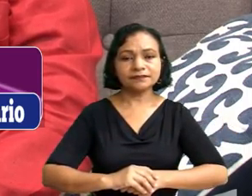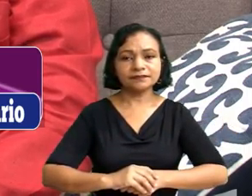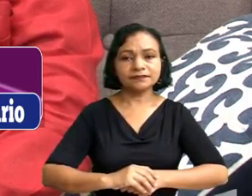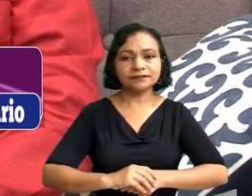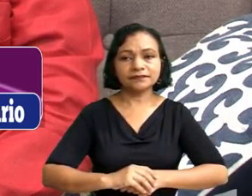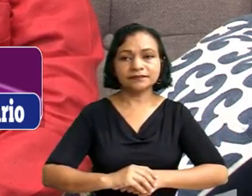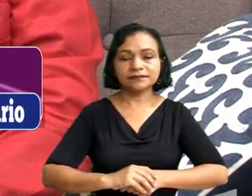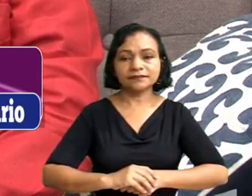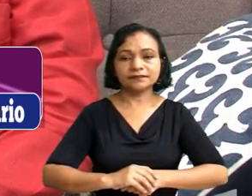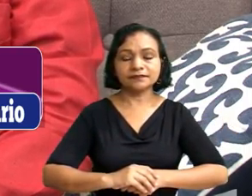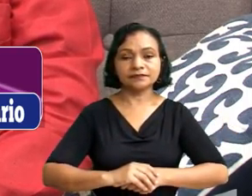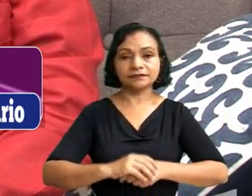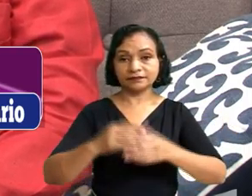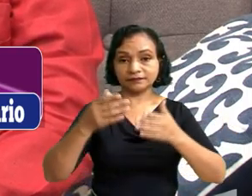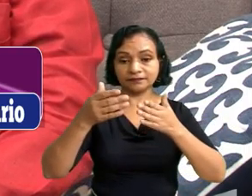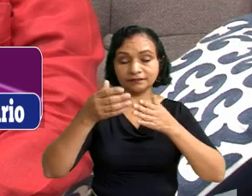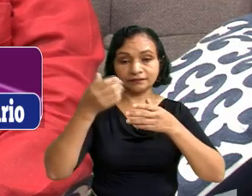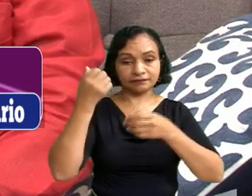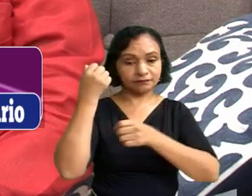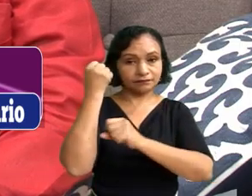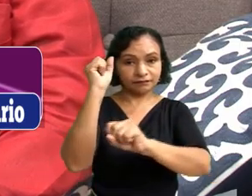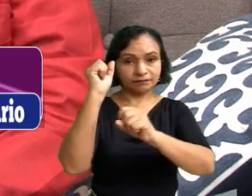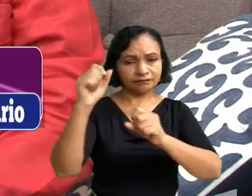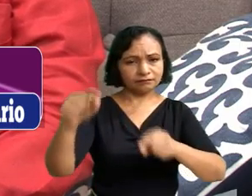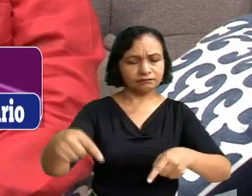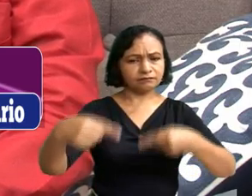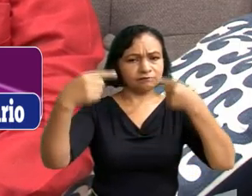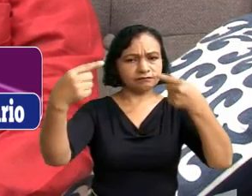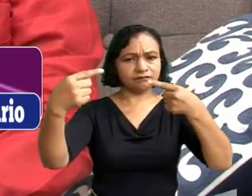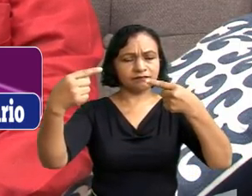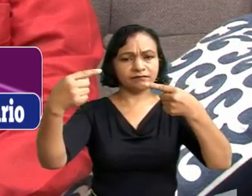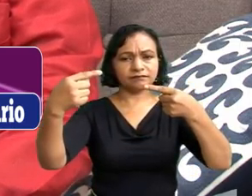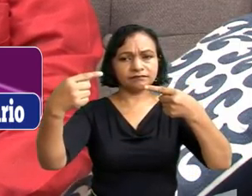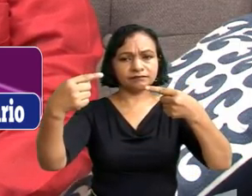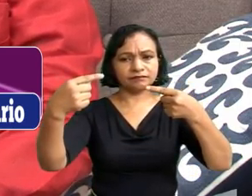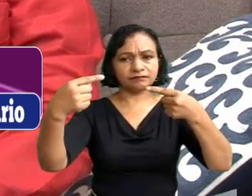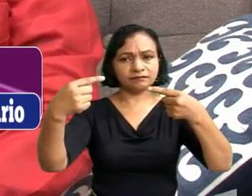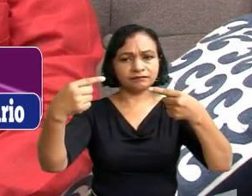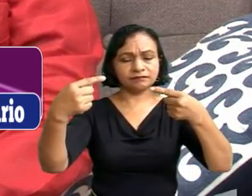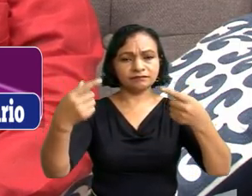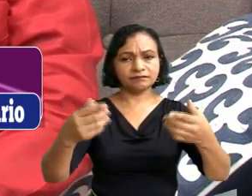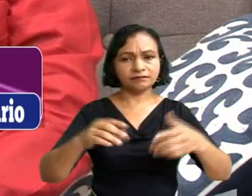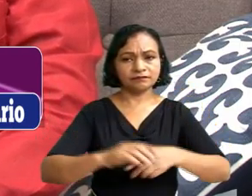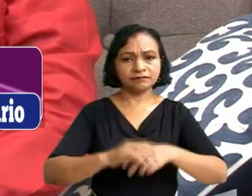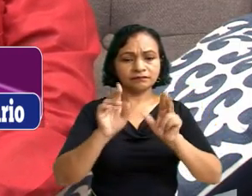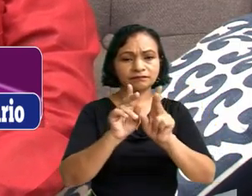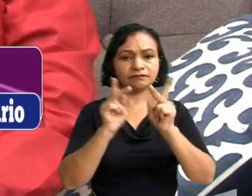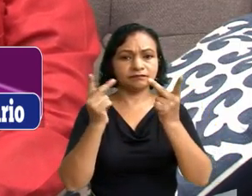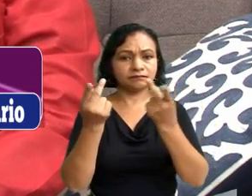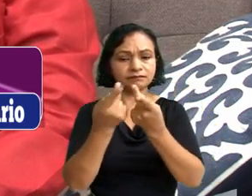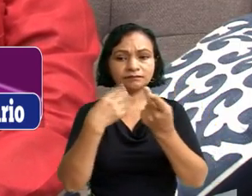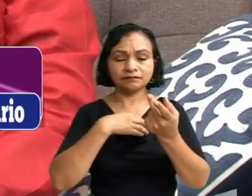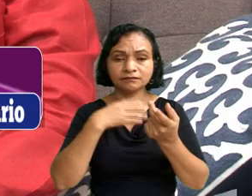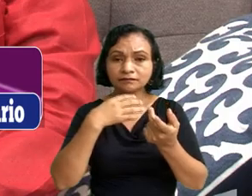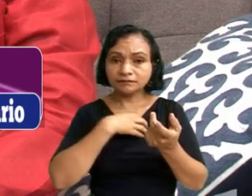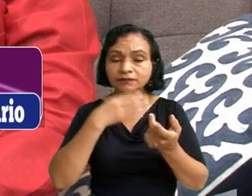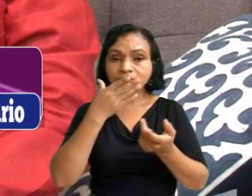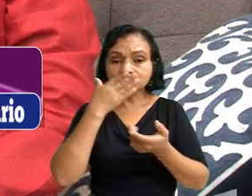10 y contra de pueblos originarios